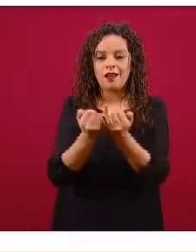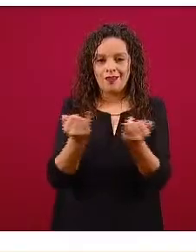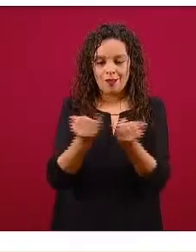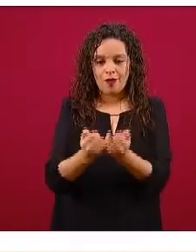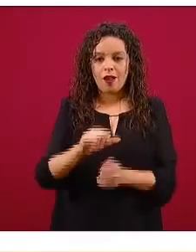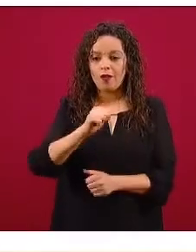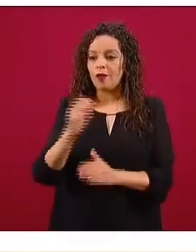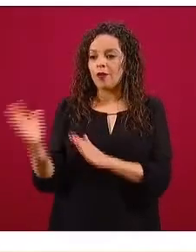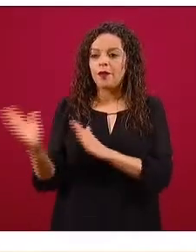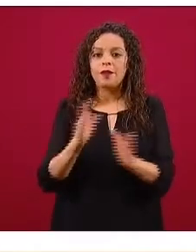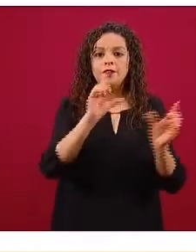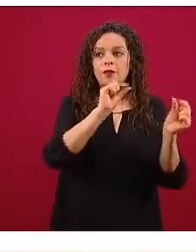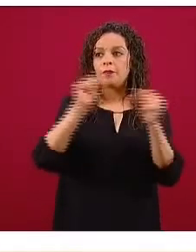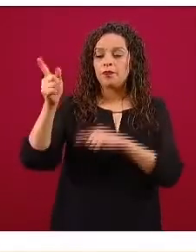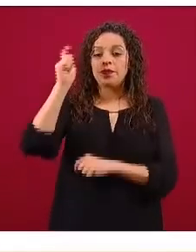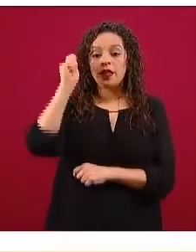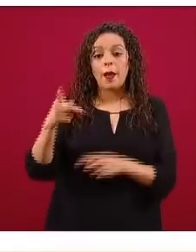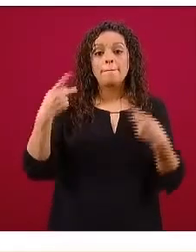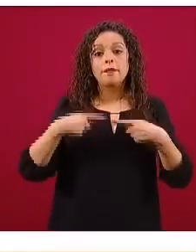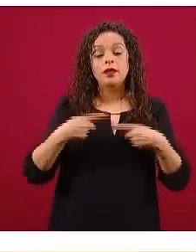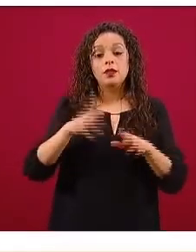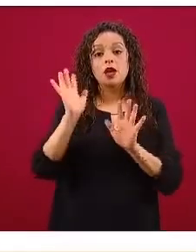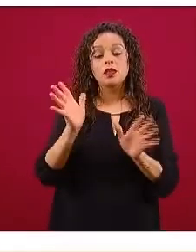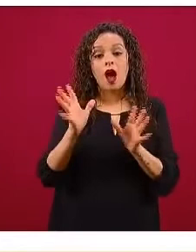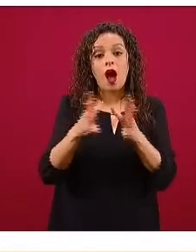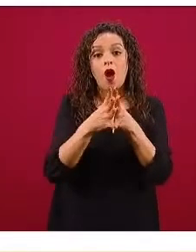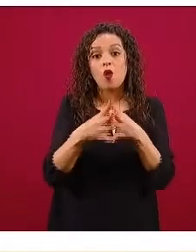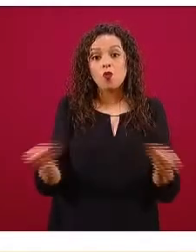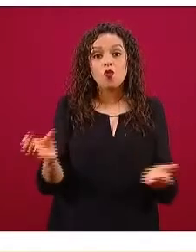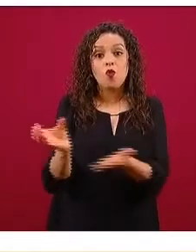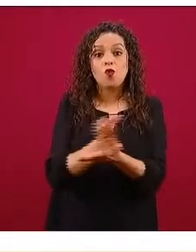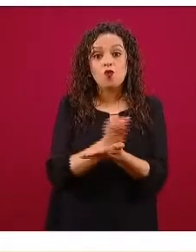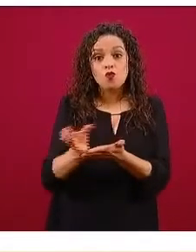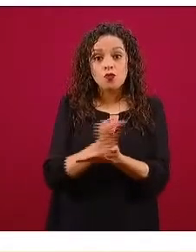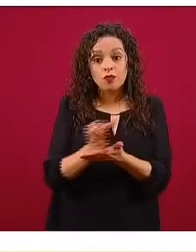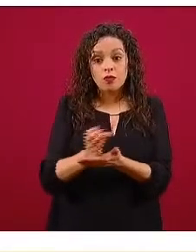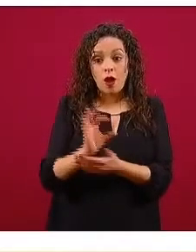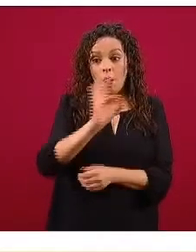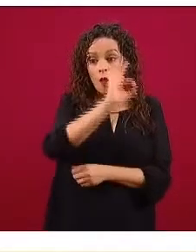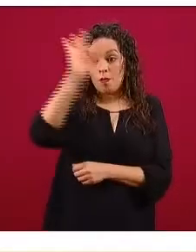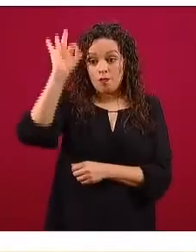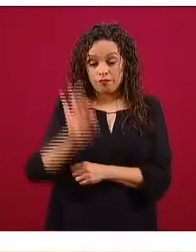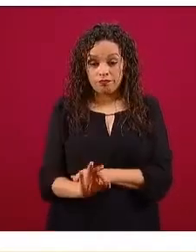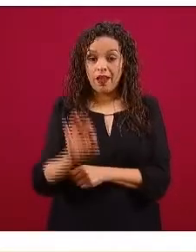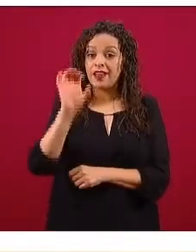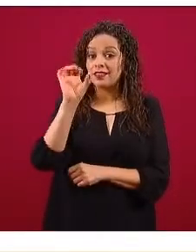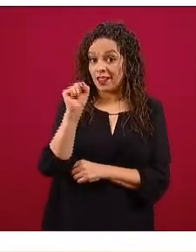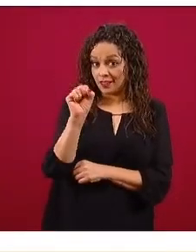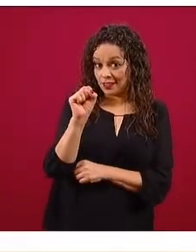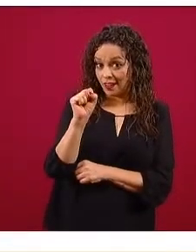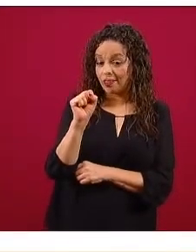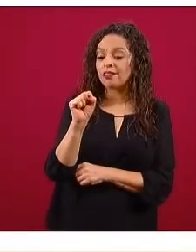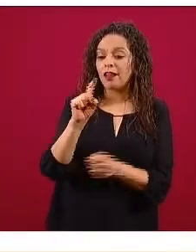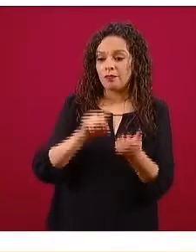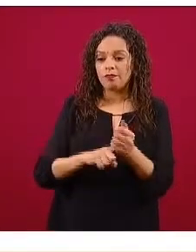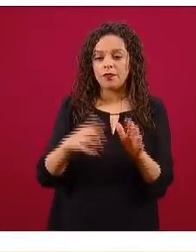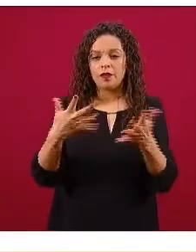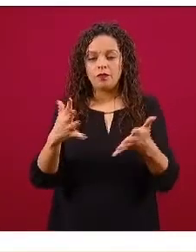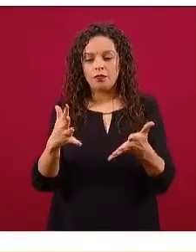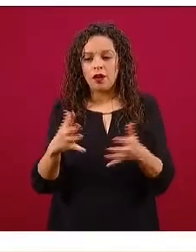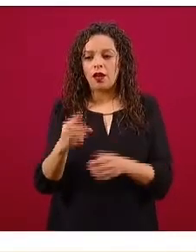superados para el día de hoy aunque el porcentaje es similar 60% realmente son alrededor de 3.300